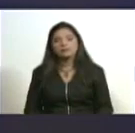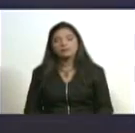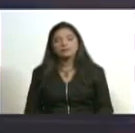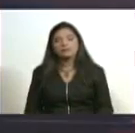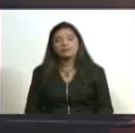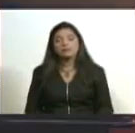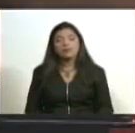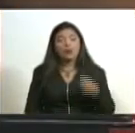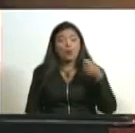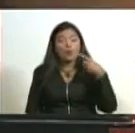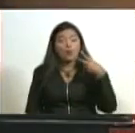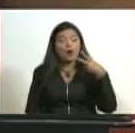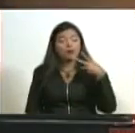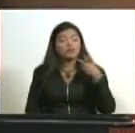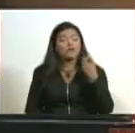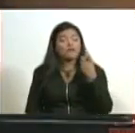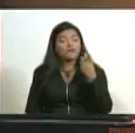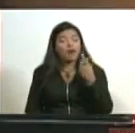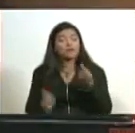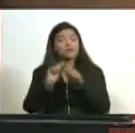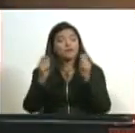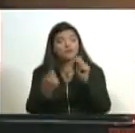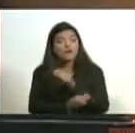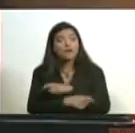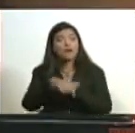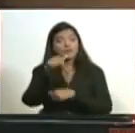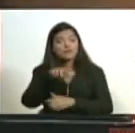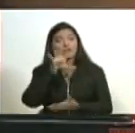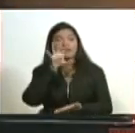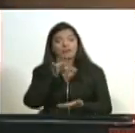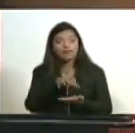¿Cuántas cosas hace falta transformar del Estado hoy?